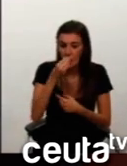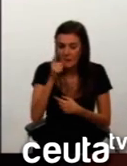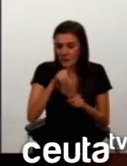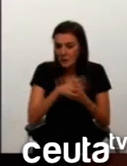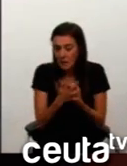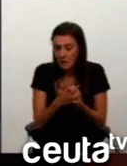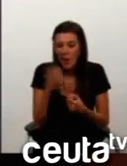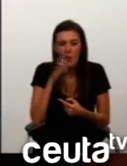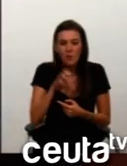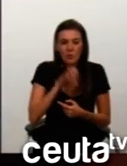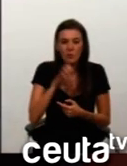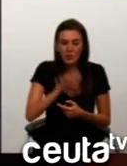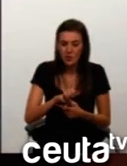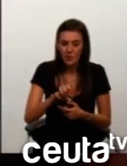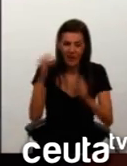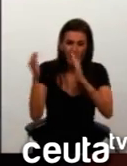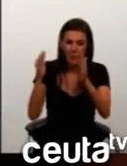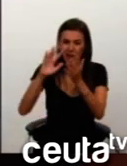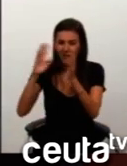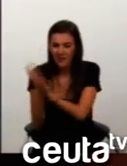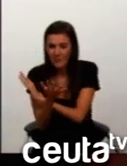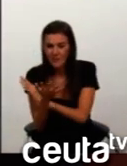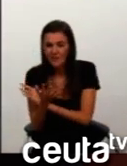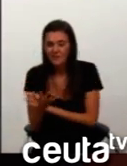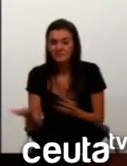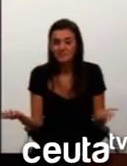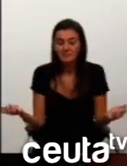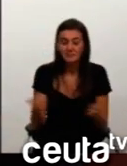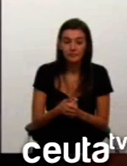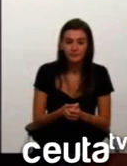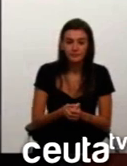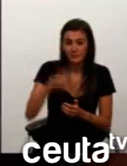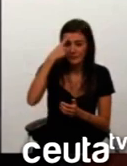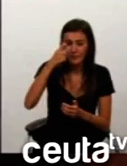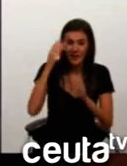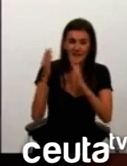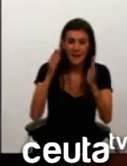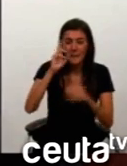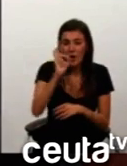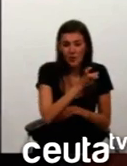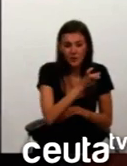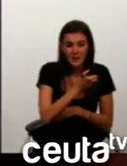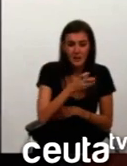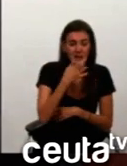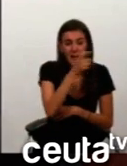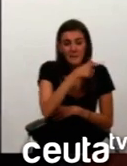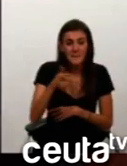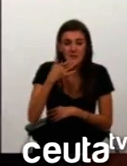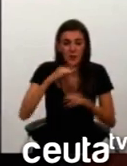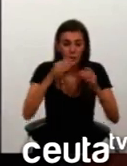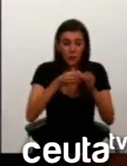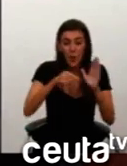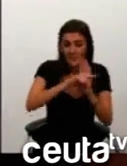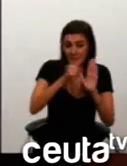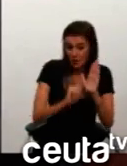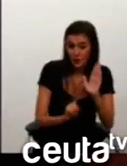Es curioso cómo cambian los tiempos. Es curioso. Recuerdo otras etapas en las que a los miembros no